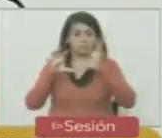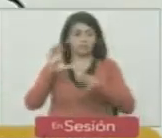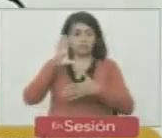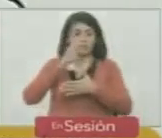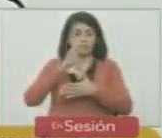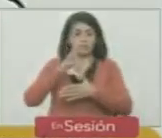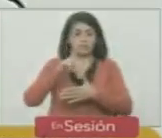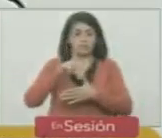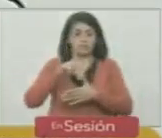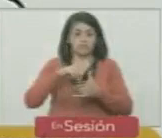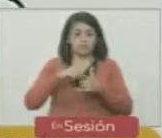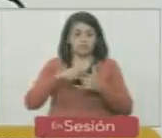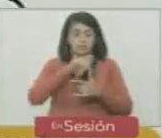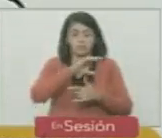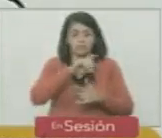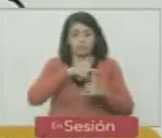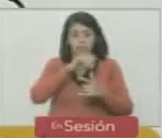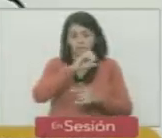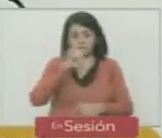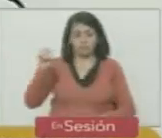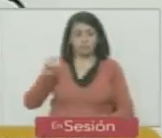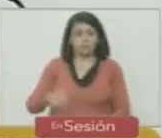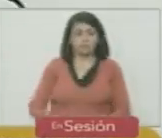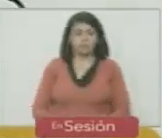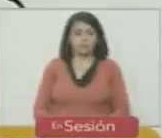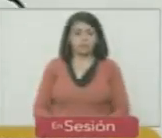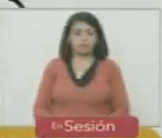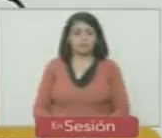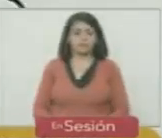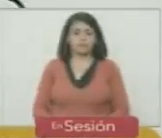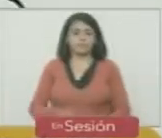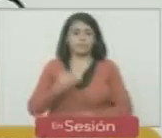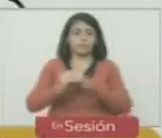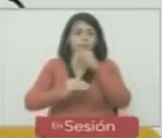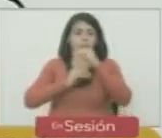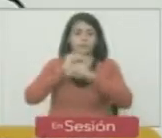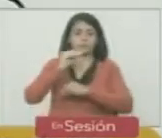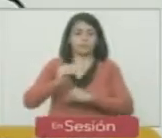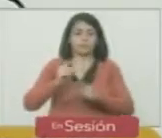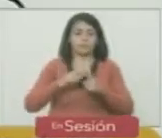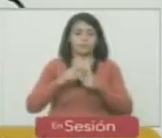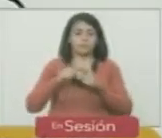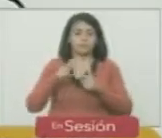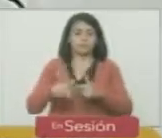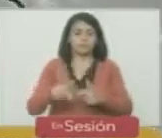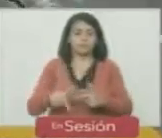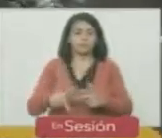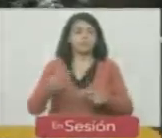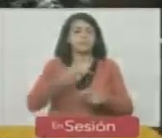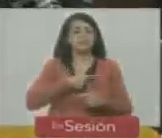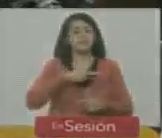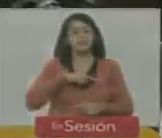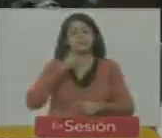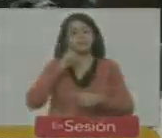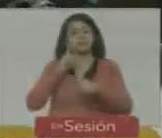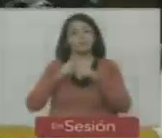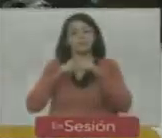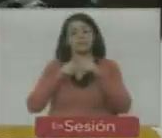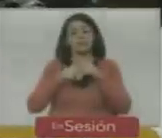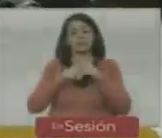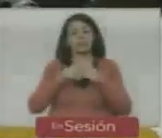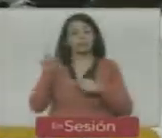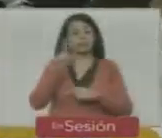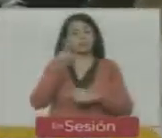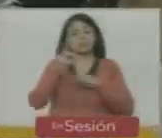América Latina y el Medio Oriente, y construye el falso positivo de que